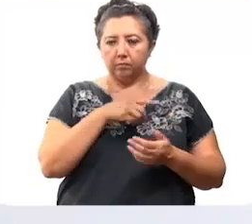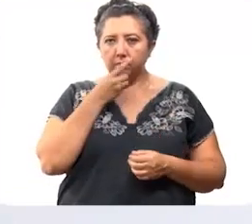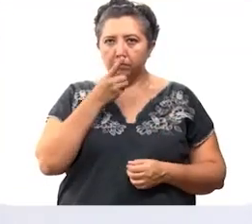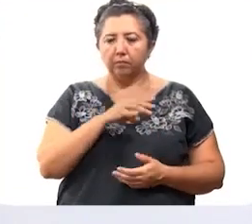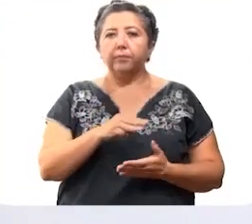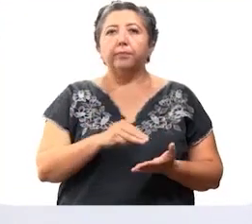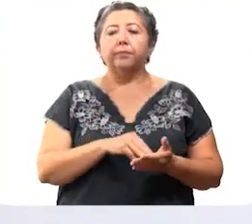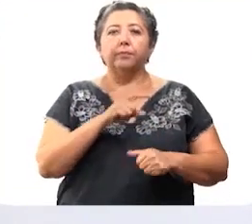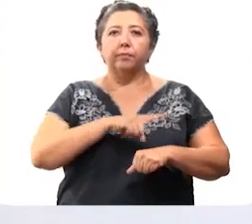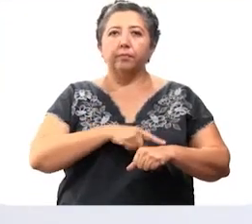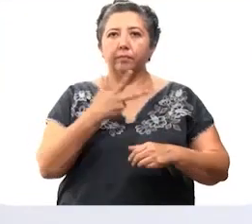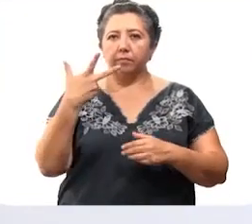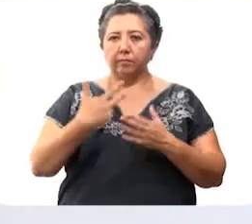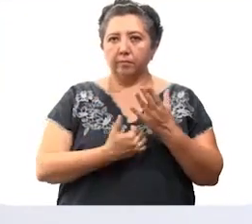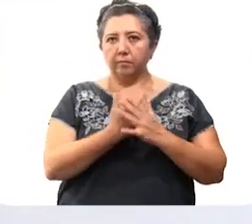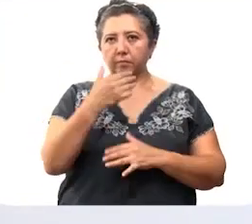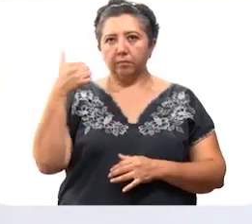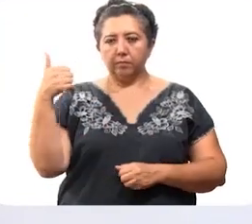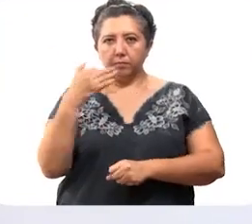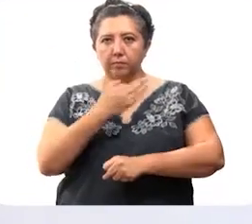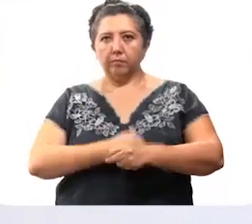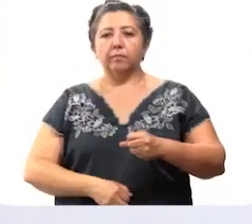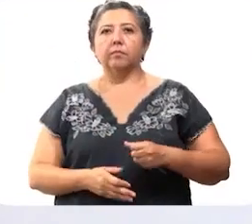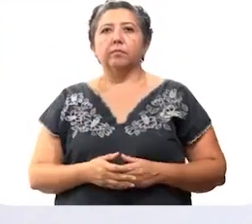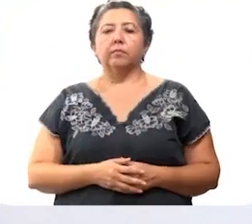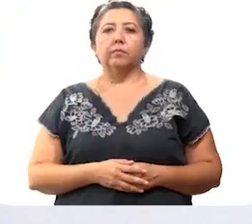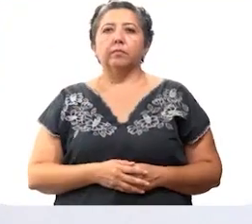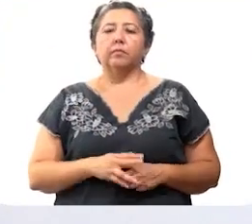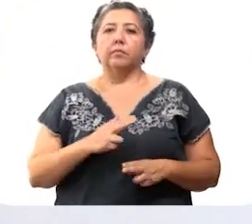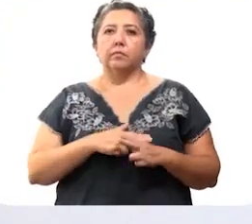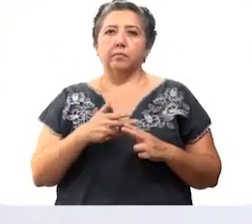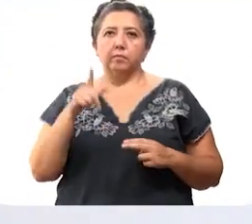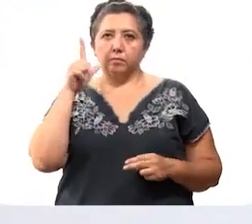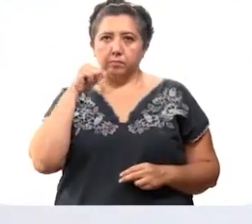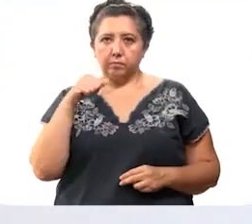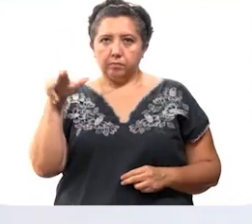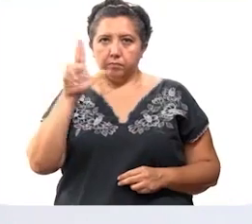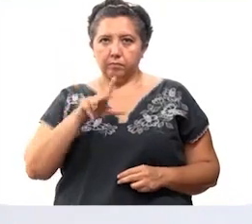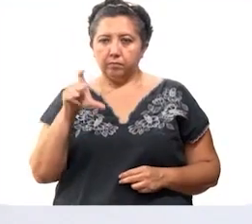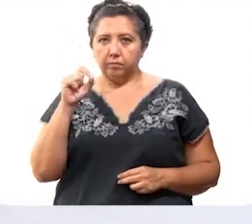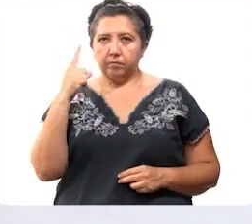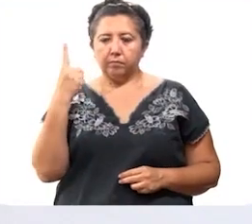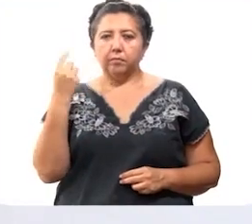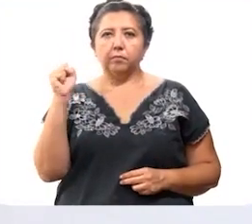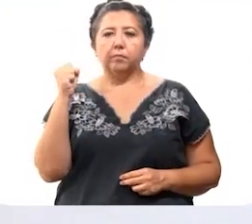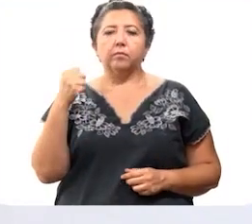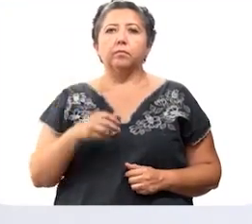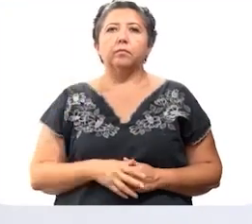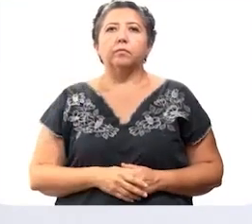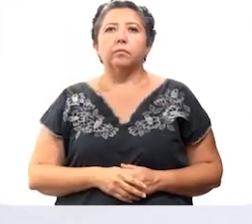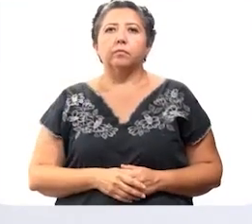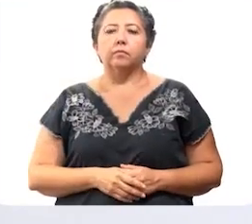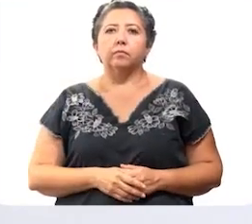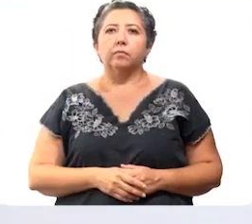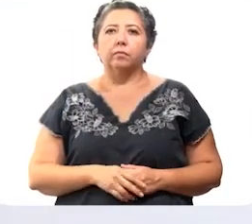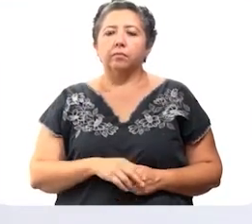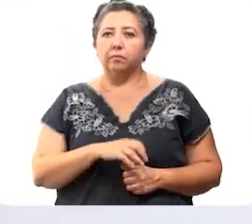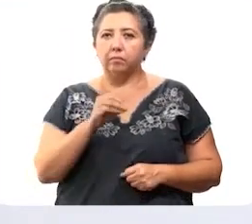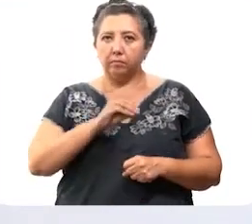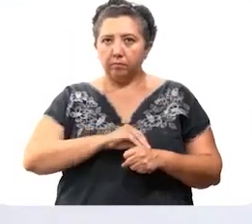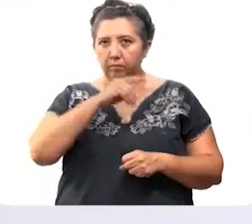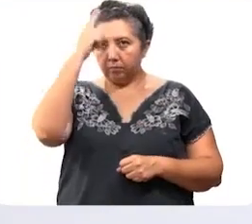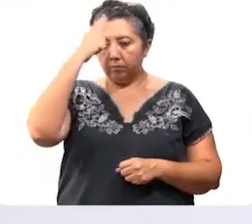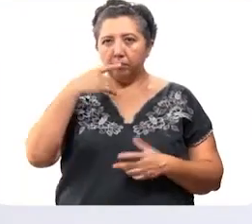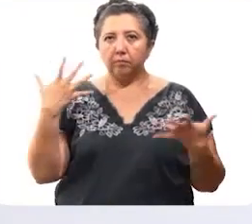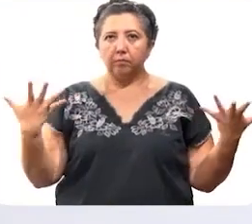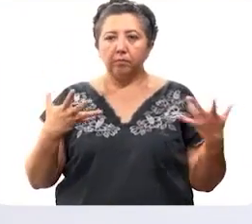en la ciudad en un horario de 8 de la mañana a 6 de la tarde, hasta mañana, martes 21 de septiembre. Los espacios habilitados